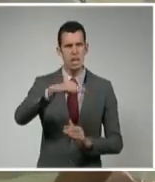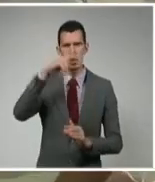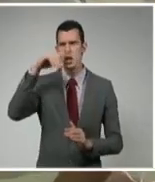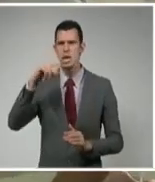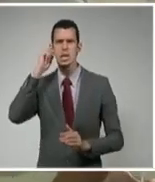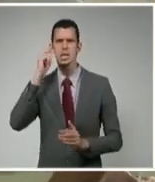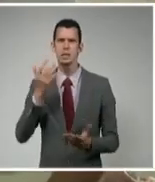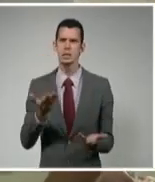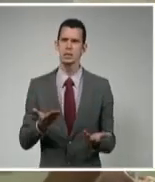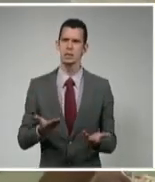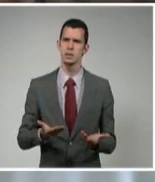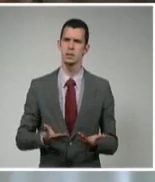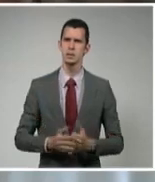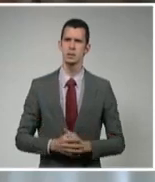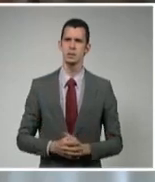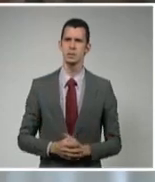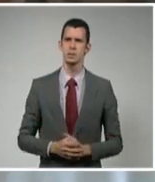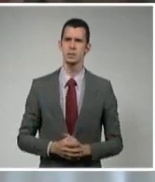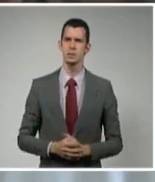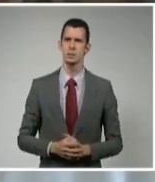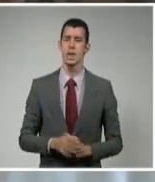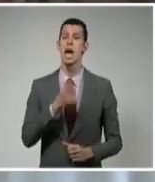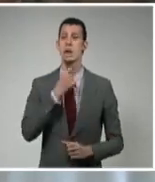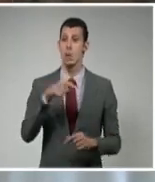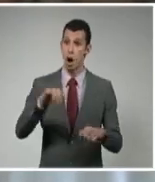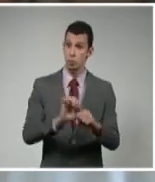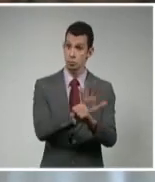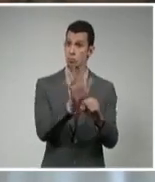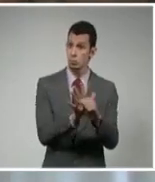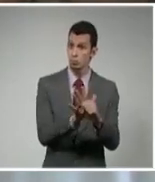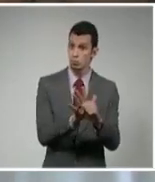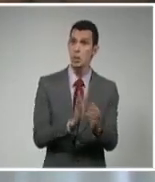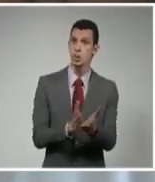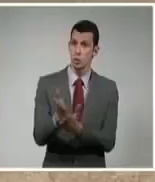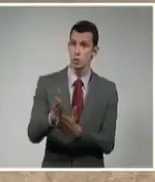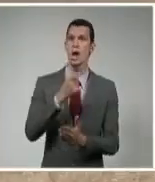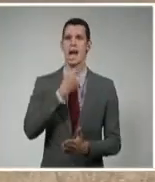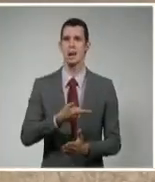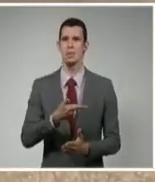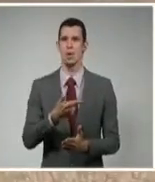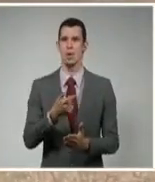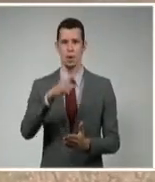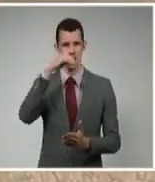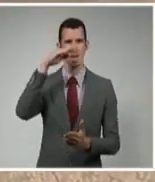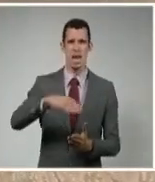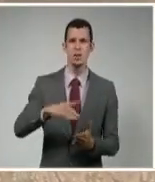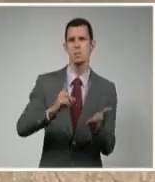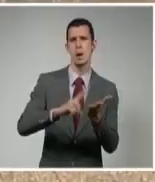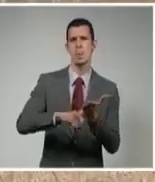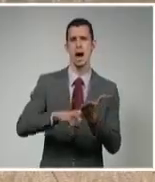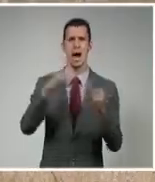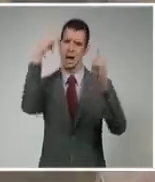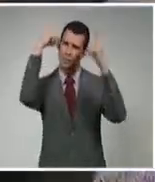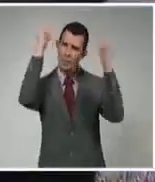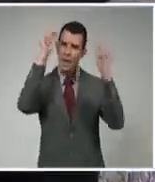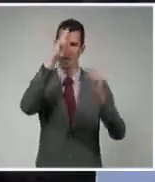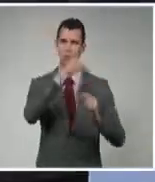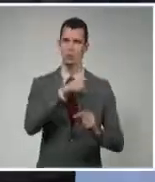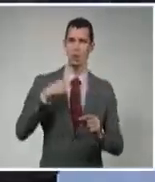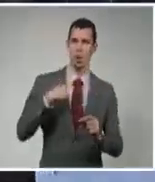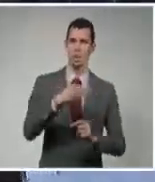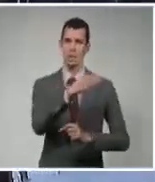hasta el preescolar. Ahora, en tiempos de COVID, siguen asistiendo allí niñas y niños cuyos padres están trabajando en la salud, en